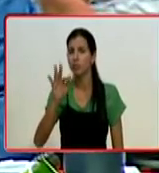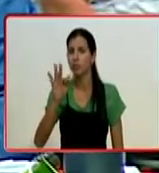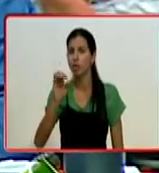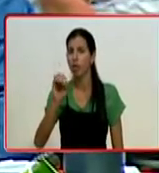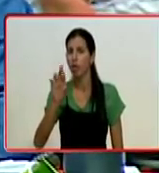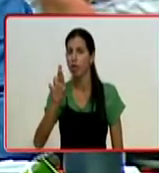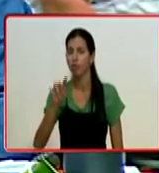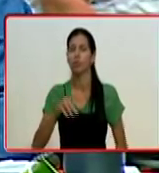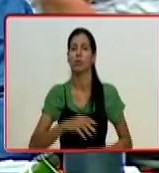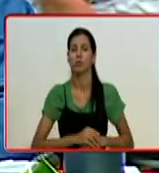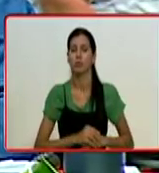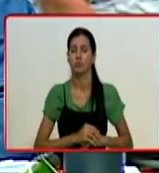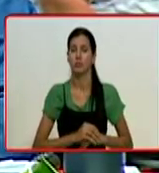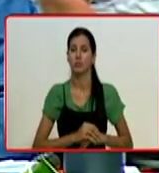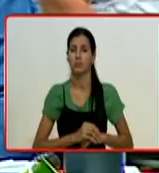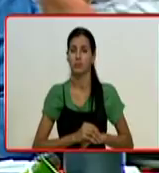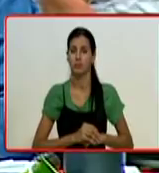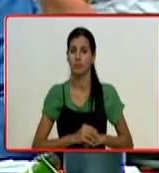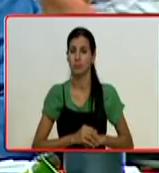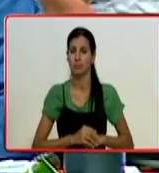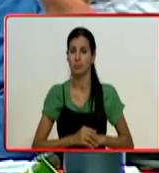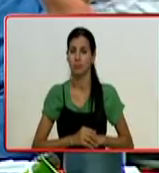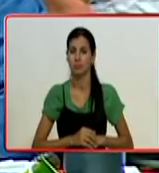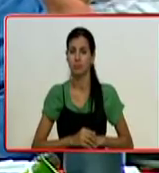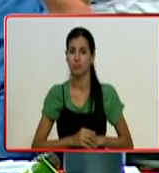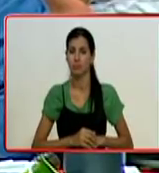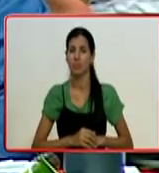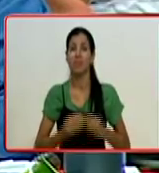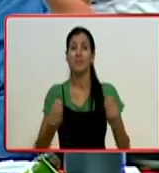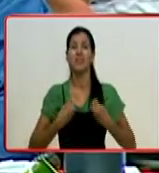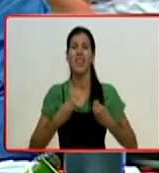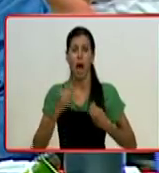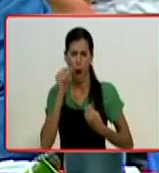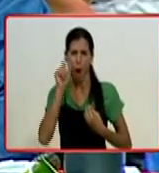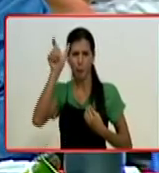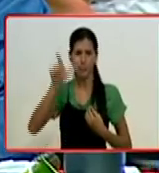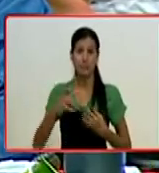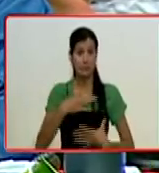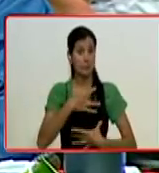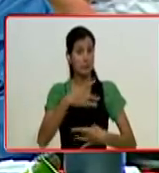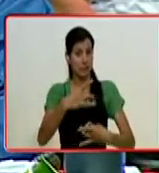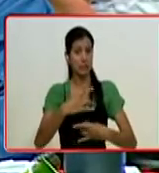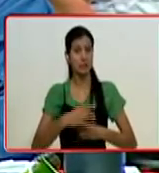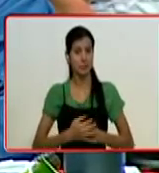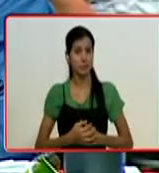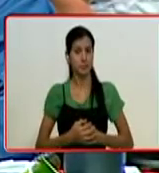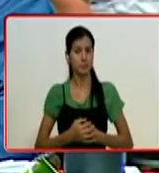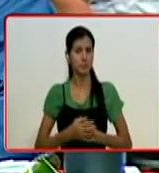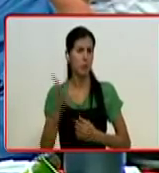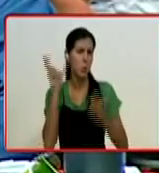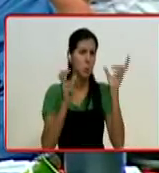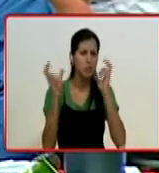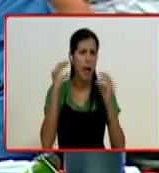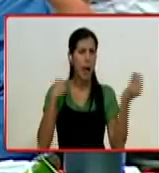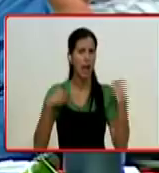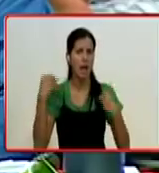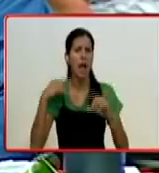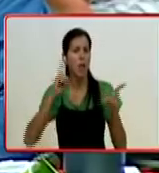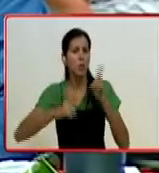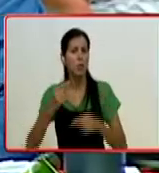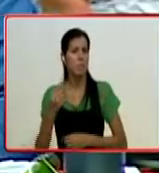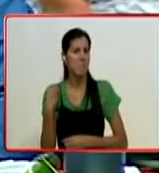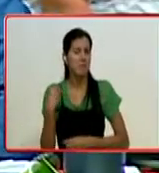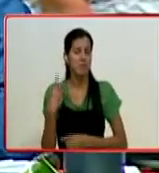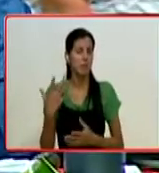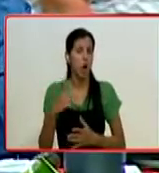Citizen Four. La vida de Snowden, interesantísimo. He escuchado comentarios, he visto unos micros, pero no lo he